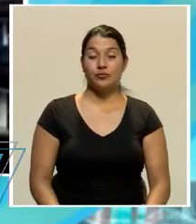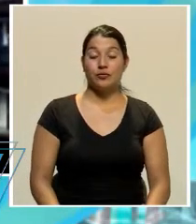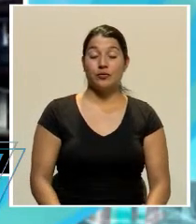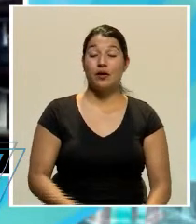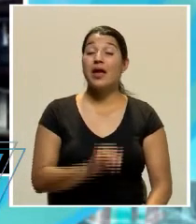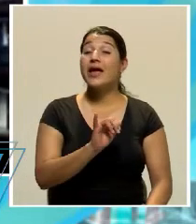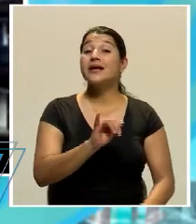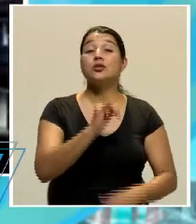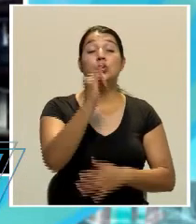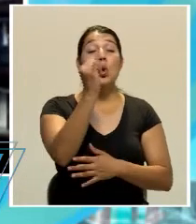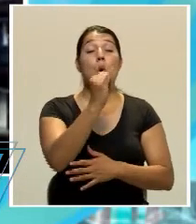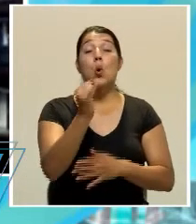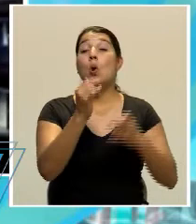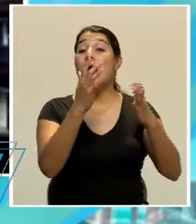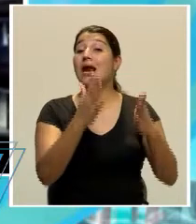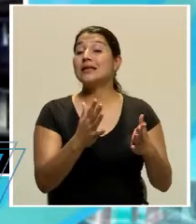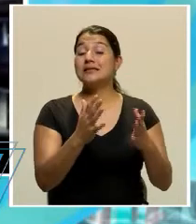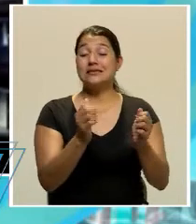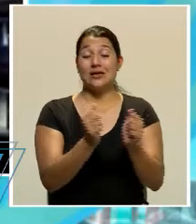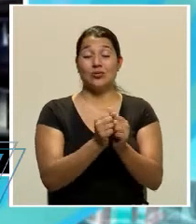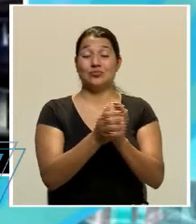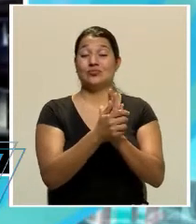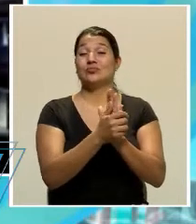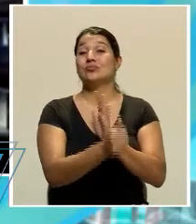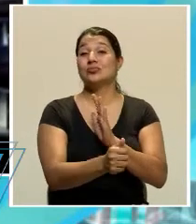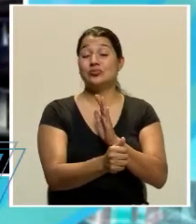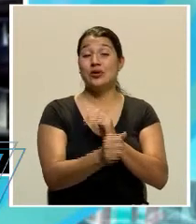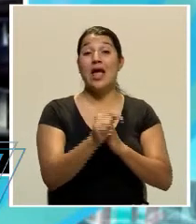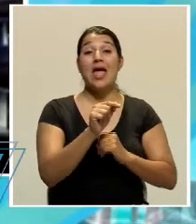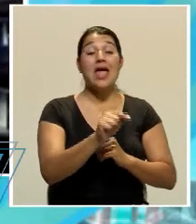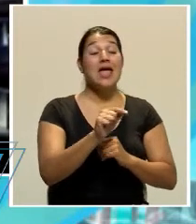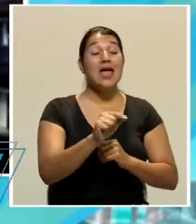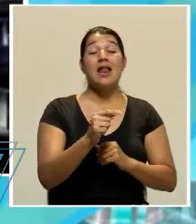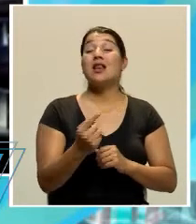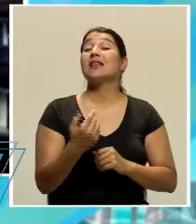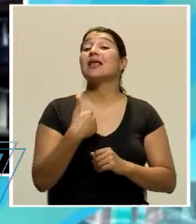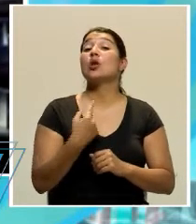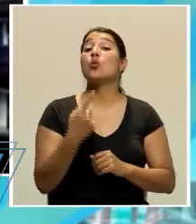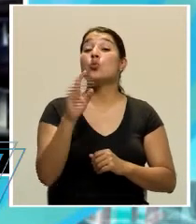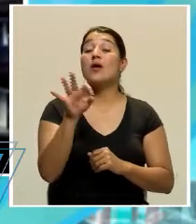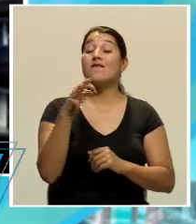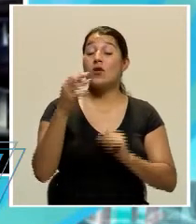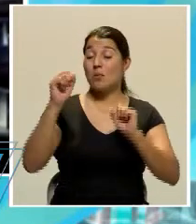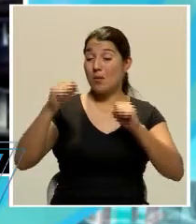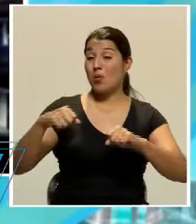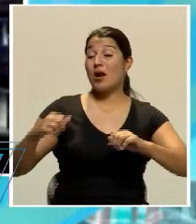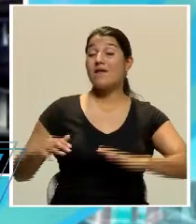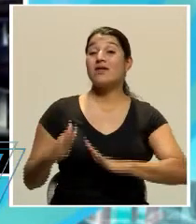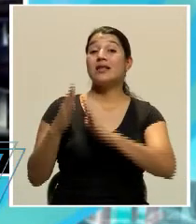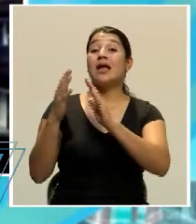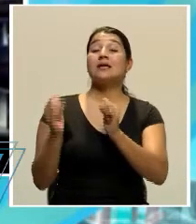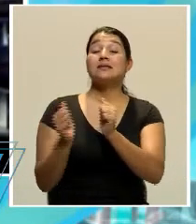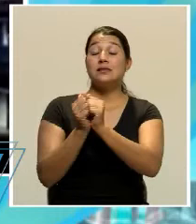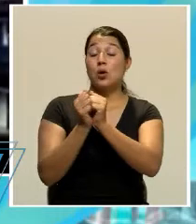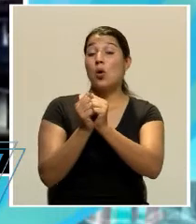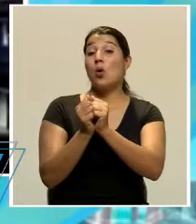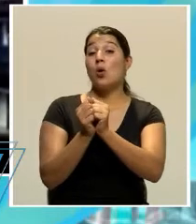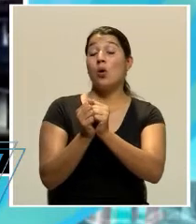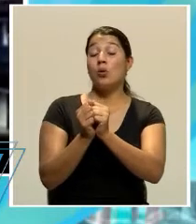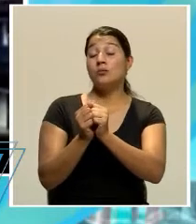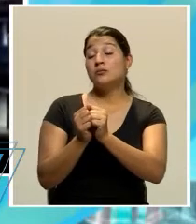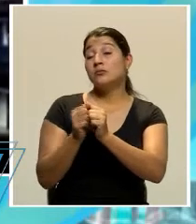Es un artista contemporáneo, es una manera de enfrentarse con